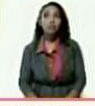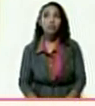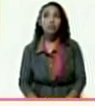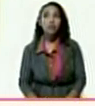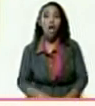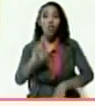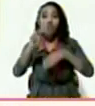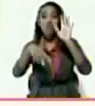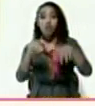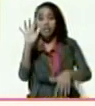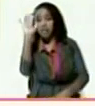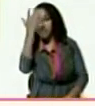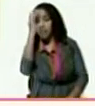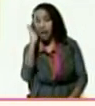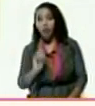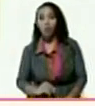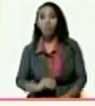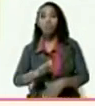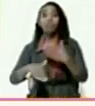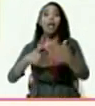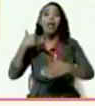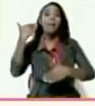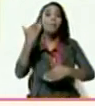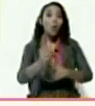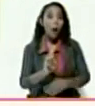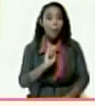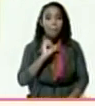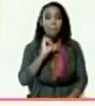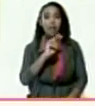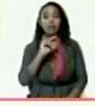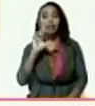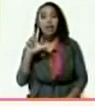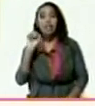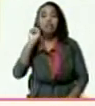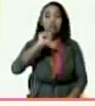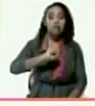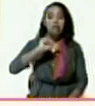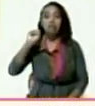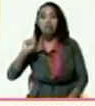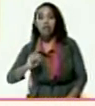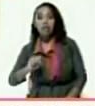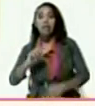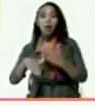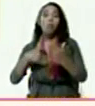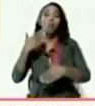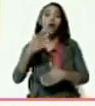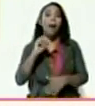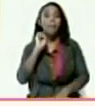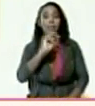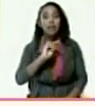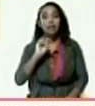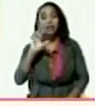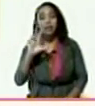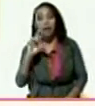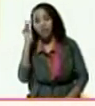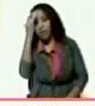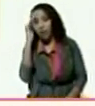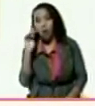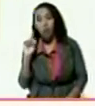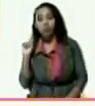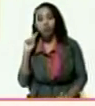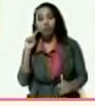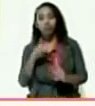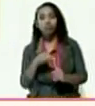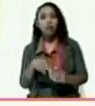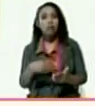12 de febrero, después ahora sí el 23 sí o sí, después el 23 de febrero se fueron a ¿cuándo?